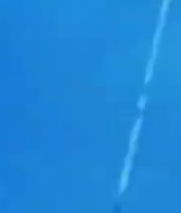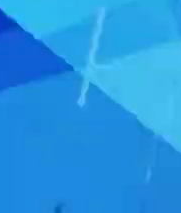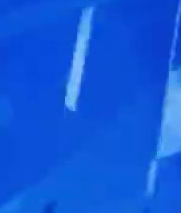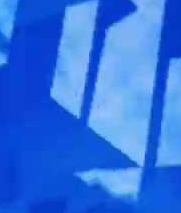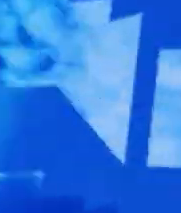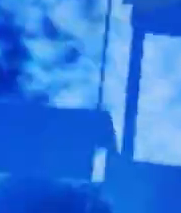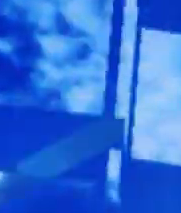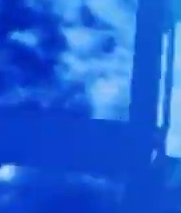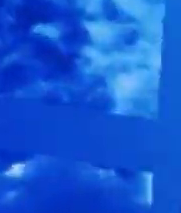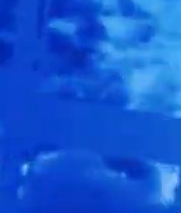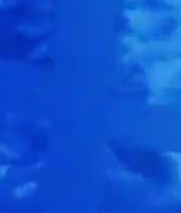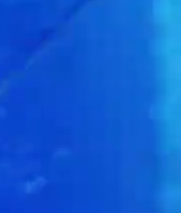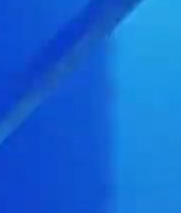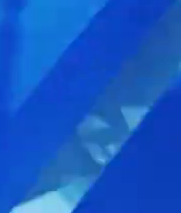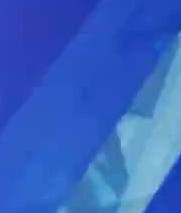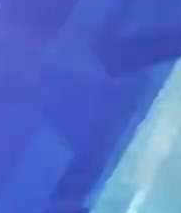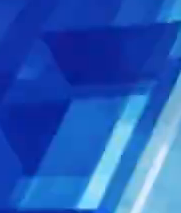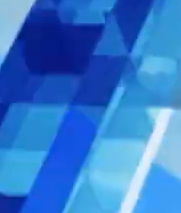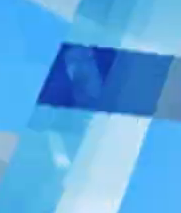él